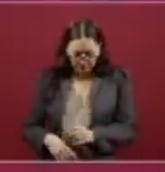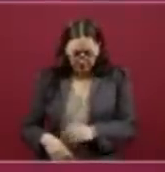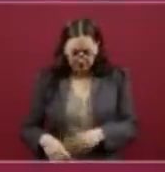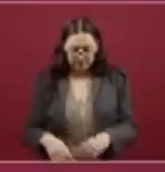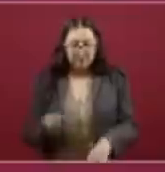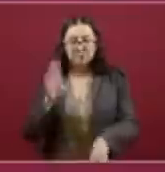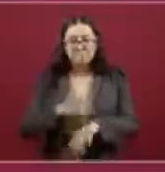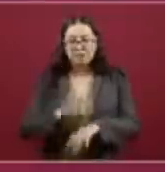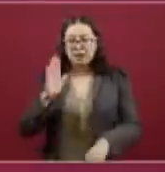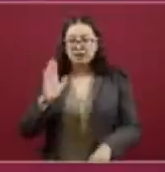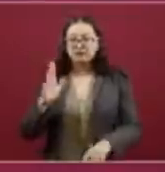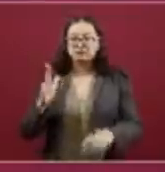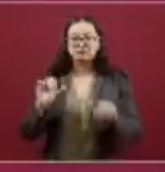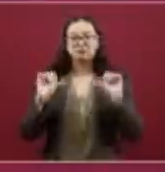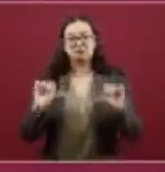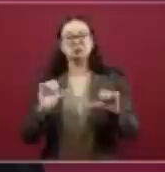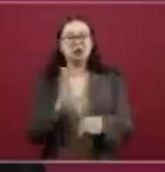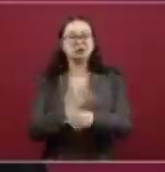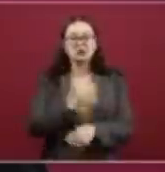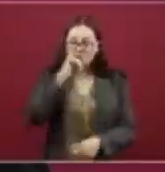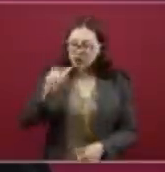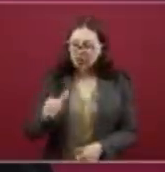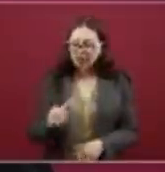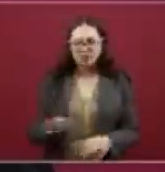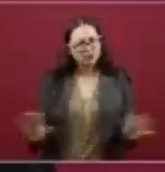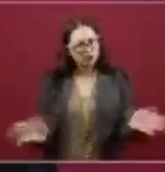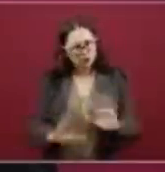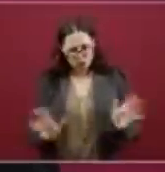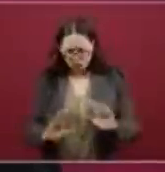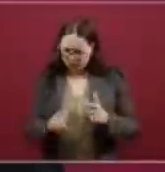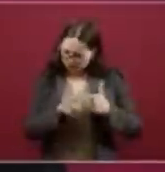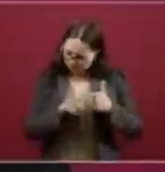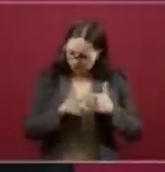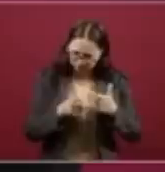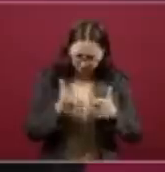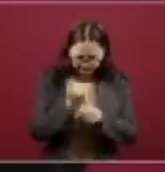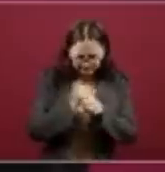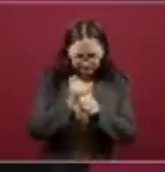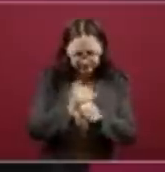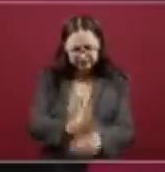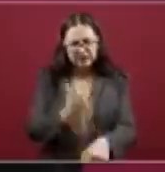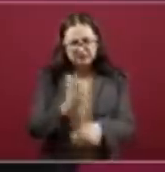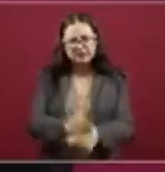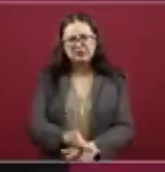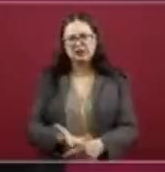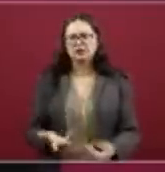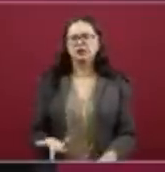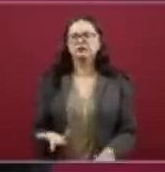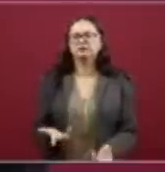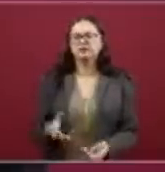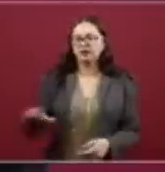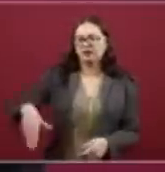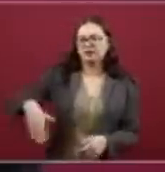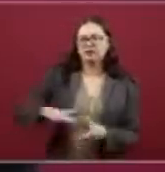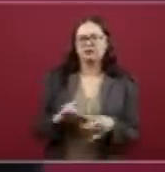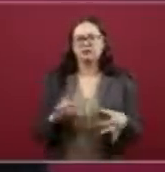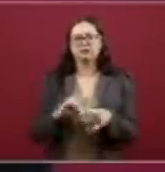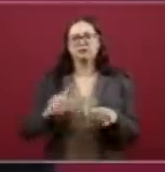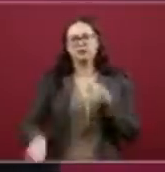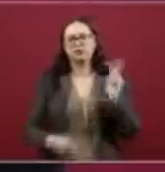impunidad. Y aquí se preguntaba algo que es interesante de los asesinatos y